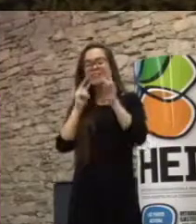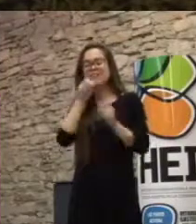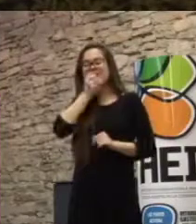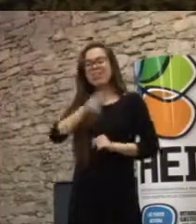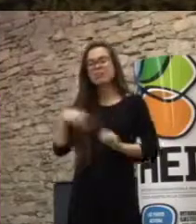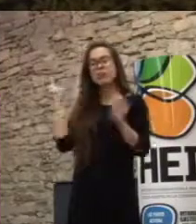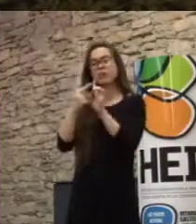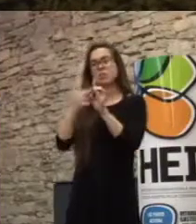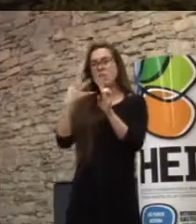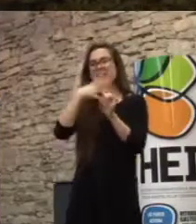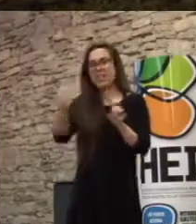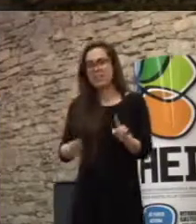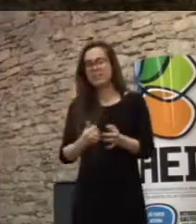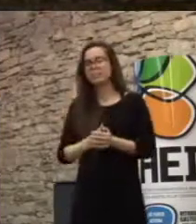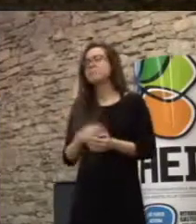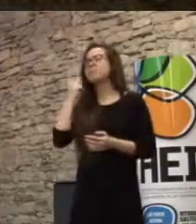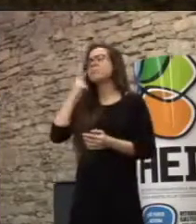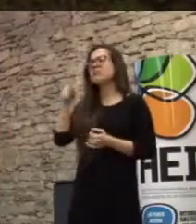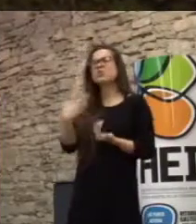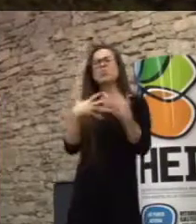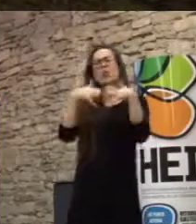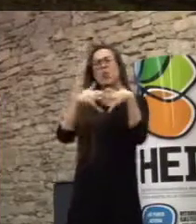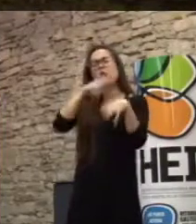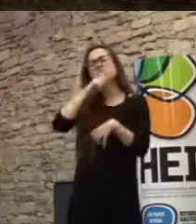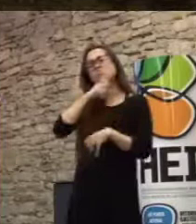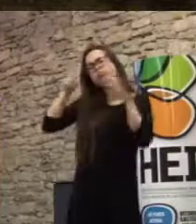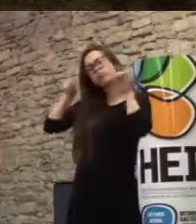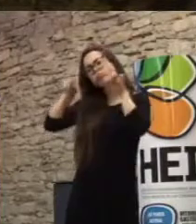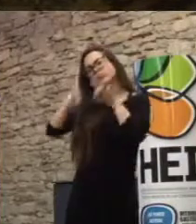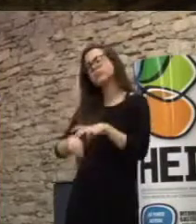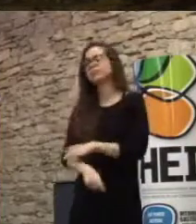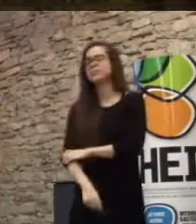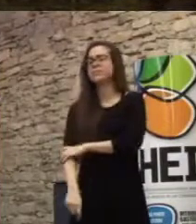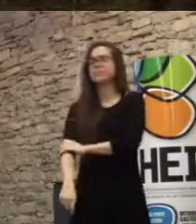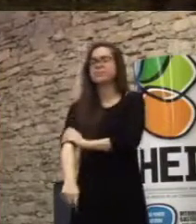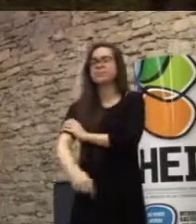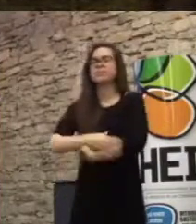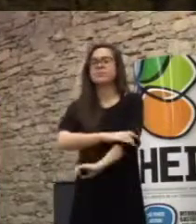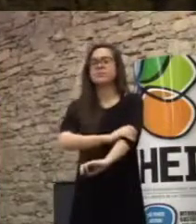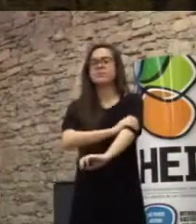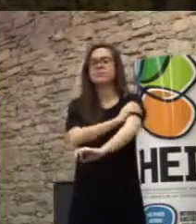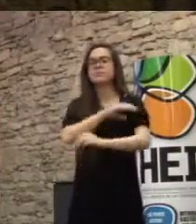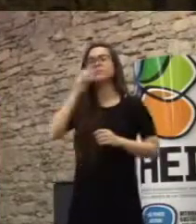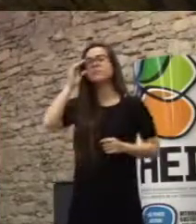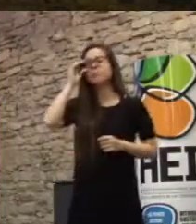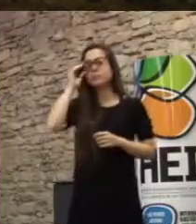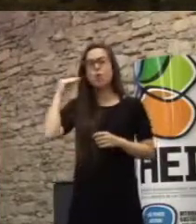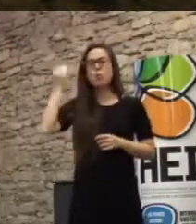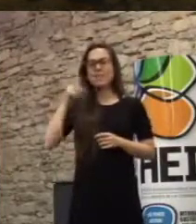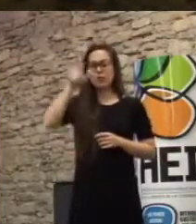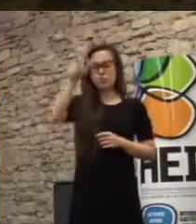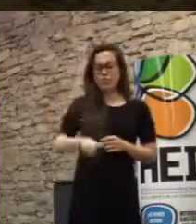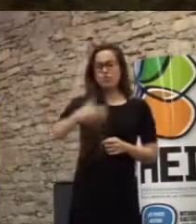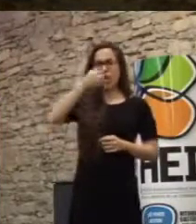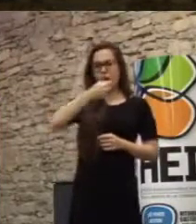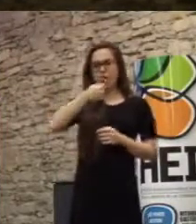perfecto pues vamos a ver cómo cómo funciona está esta historia resulta que tú eres a una